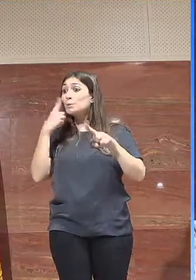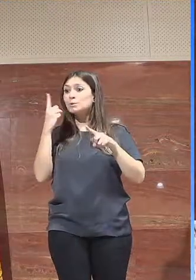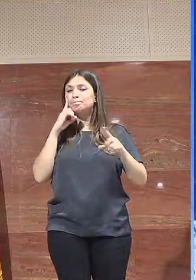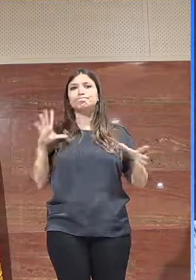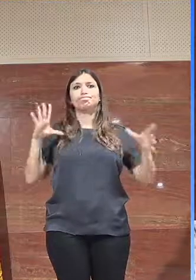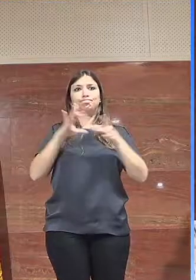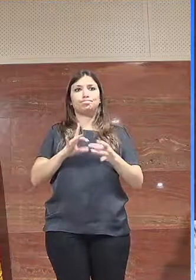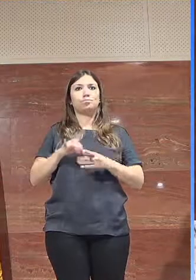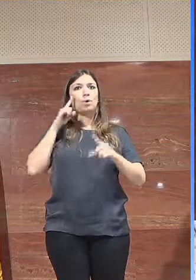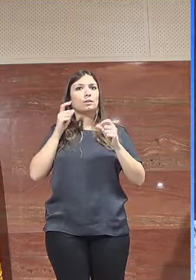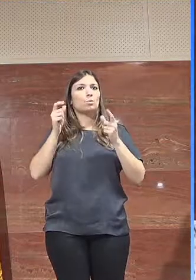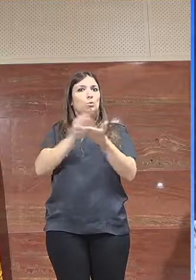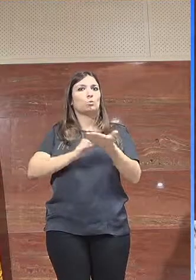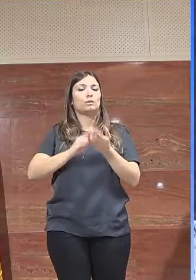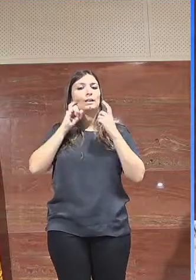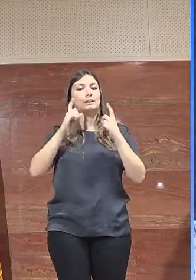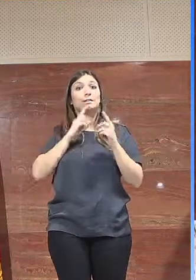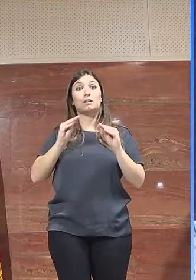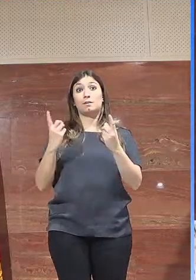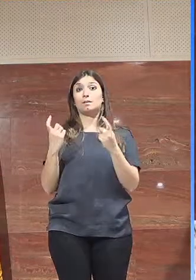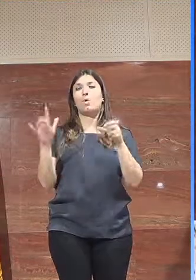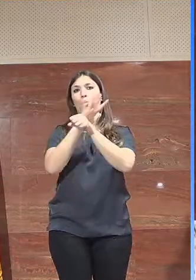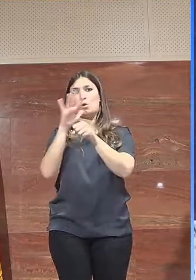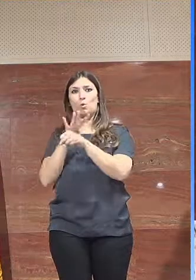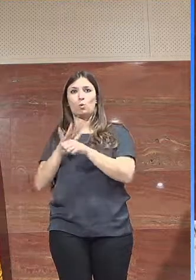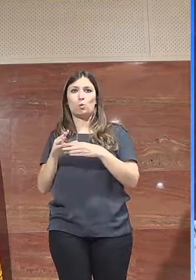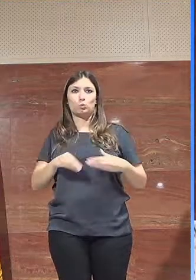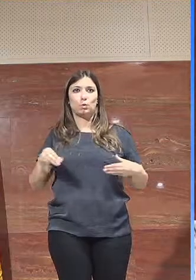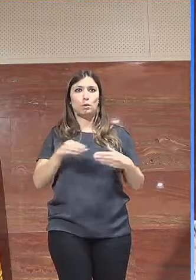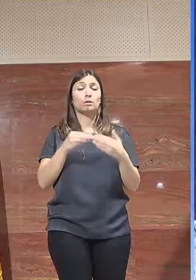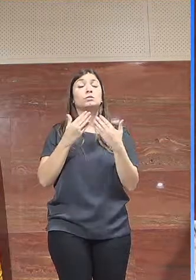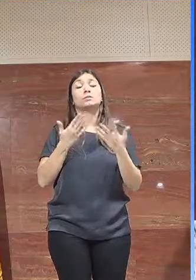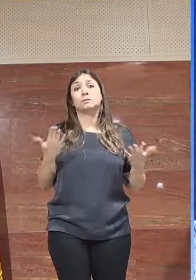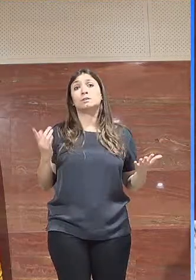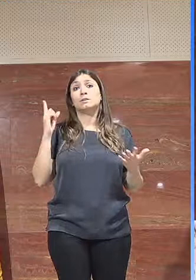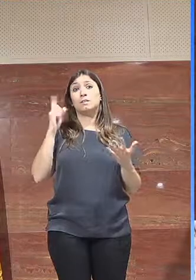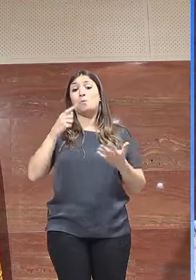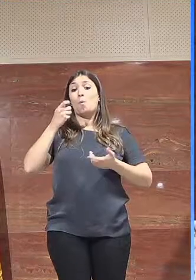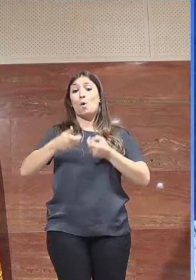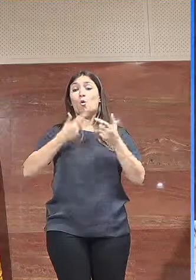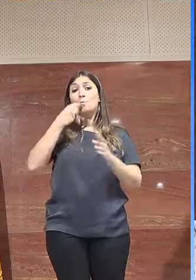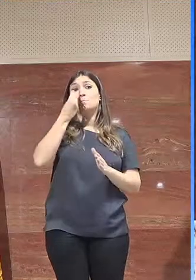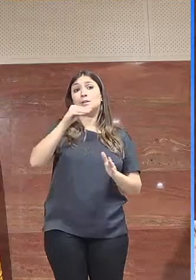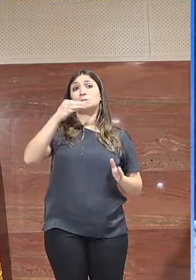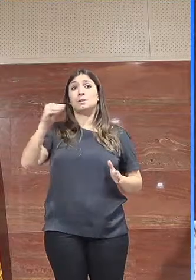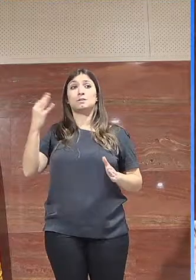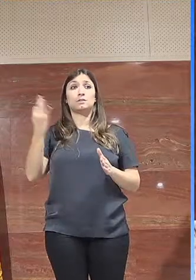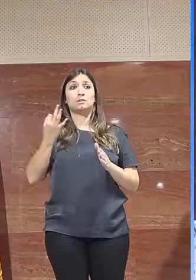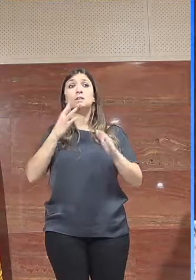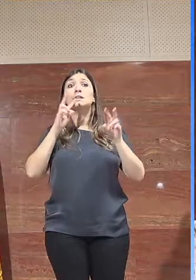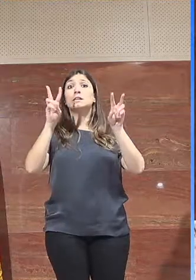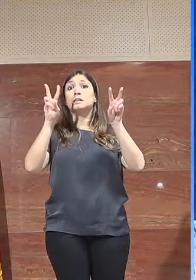que la respuesta pues, satisfaga las necesidades de los usuarios, ¿no? Y sobre todo el ir incorporando un tema